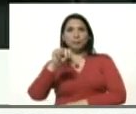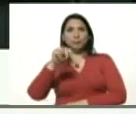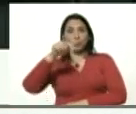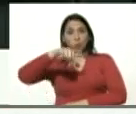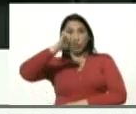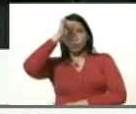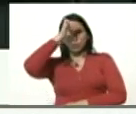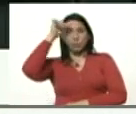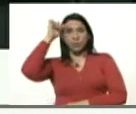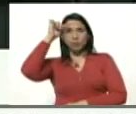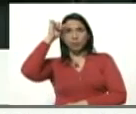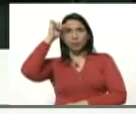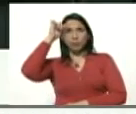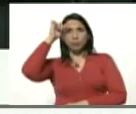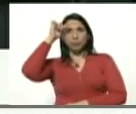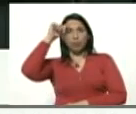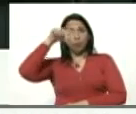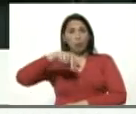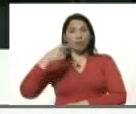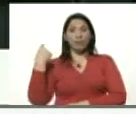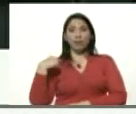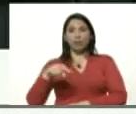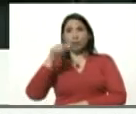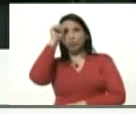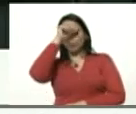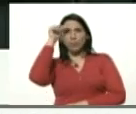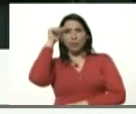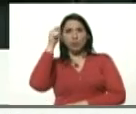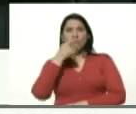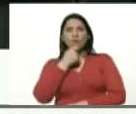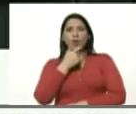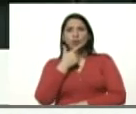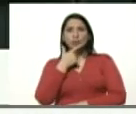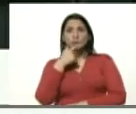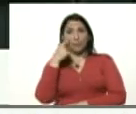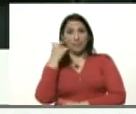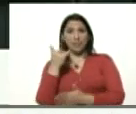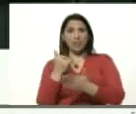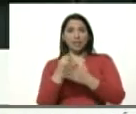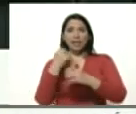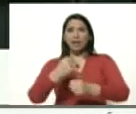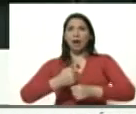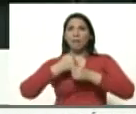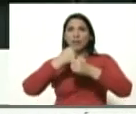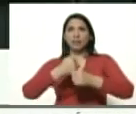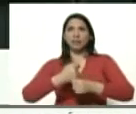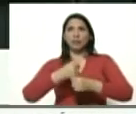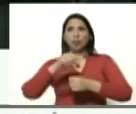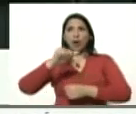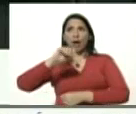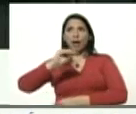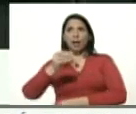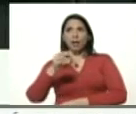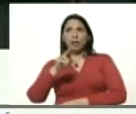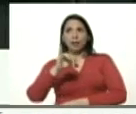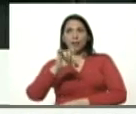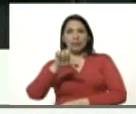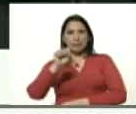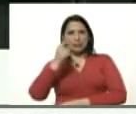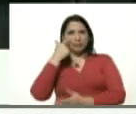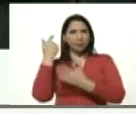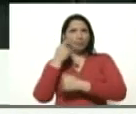Domingo. Hoy hemos tenido un domingo bonito, miren, aquí están los caballitos de Aquiles. Una belleza, de